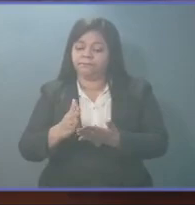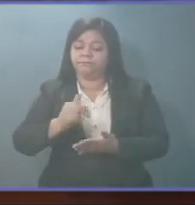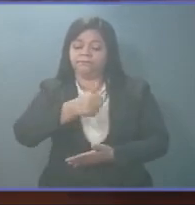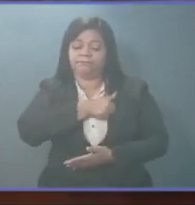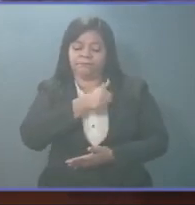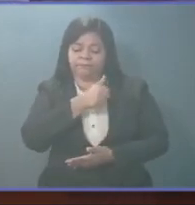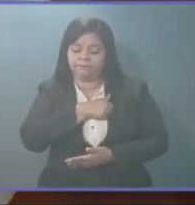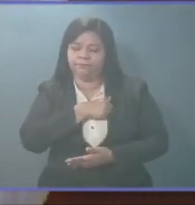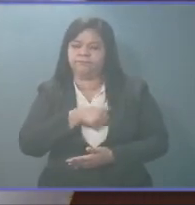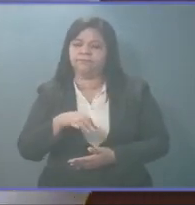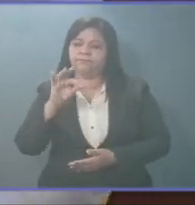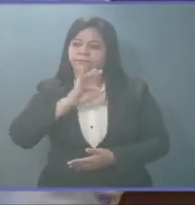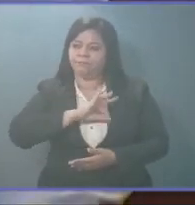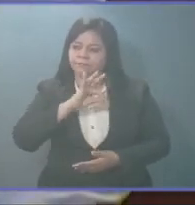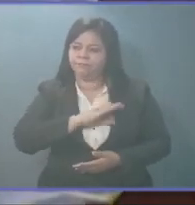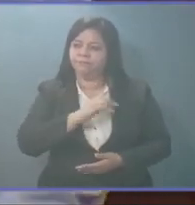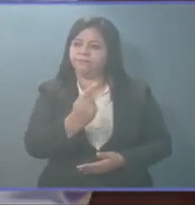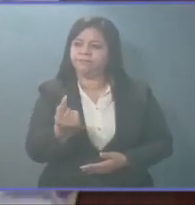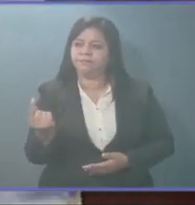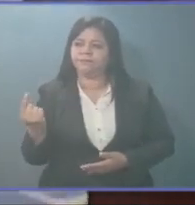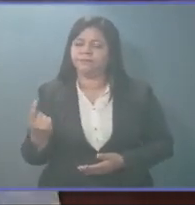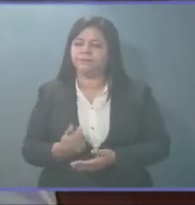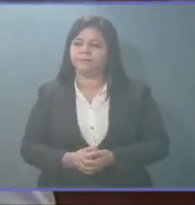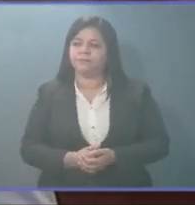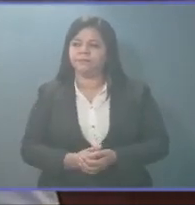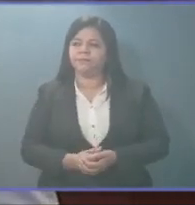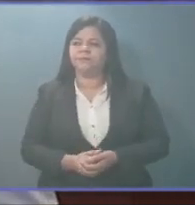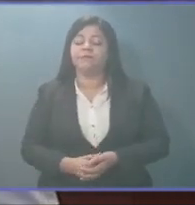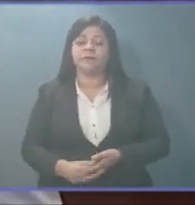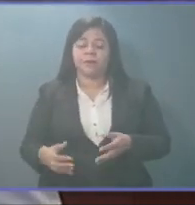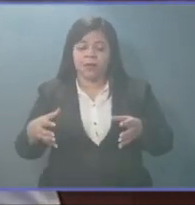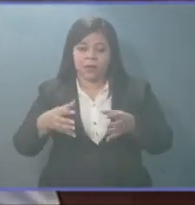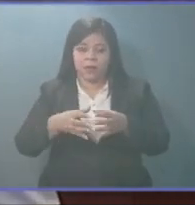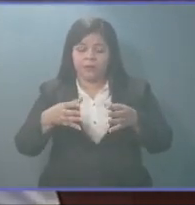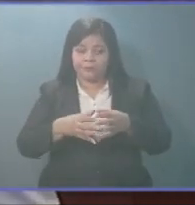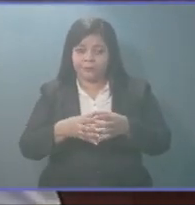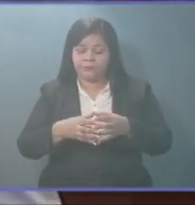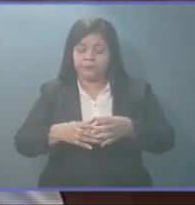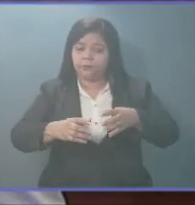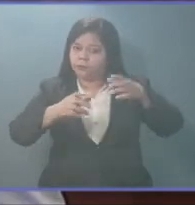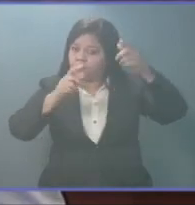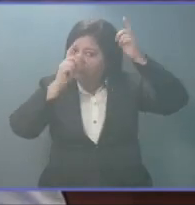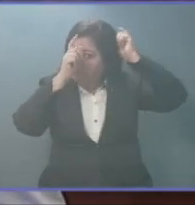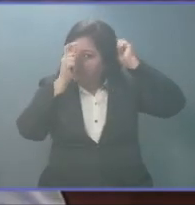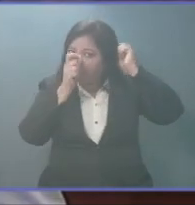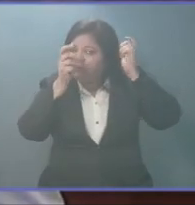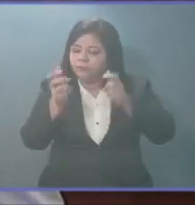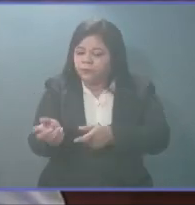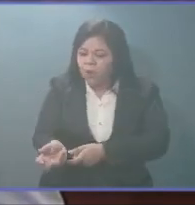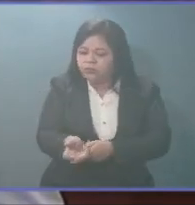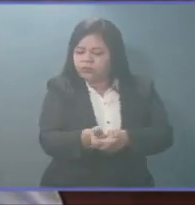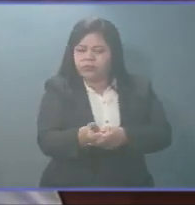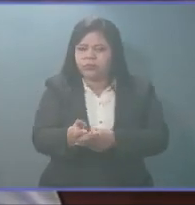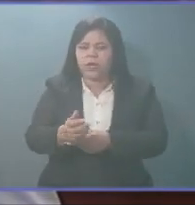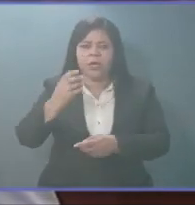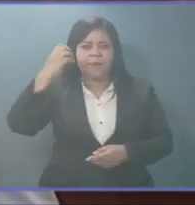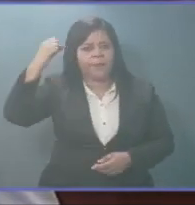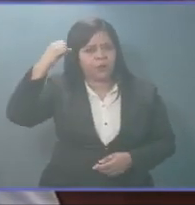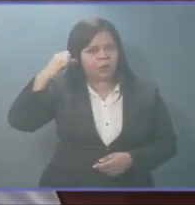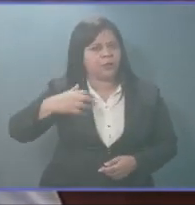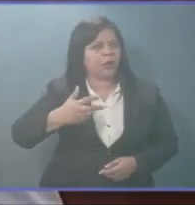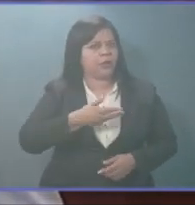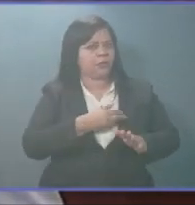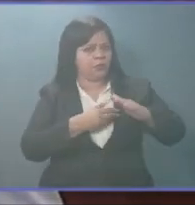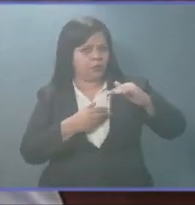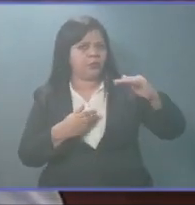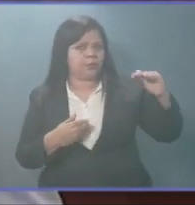responsable y en beneficio de la gente. El Cuerpo de Bomberos Nacional es una de las instituciones más importantes y antiguas de este